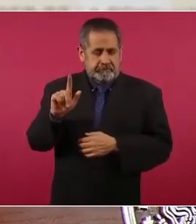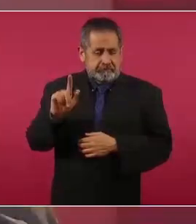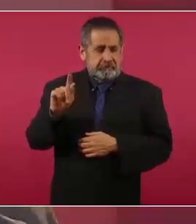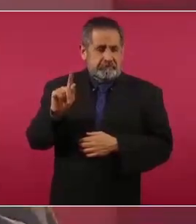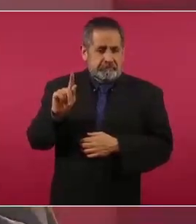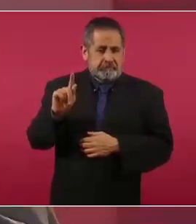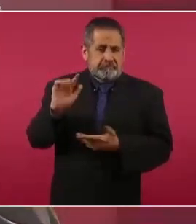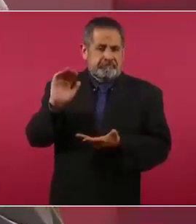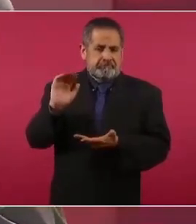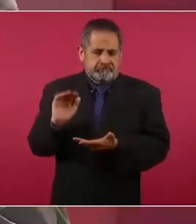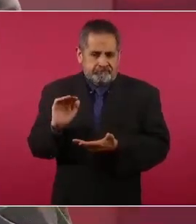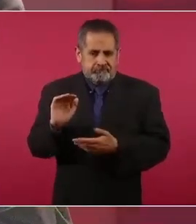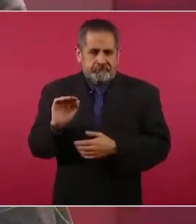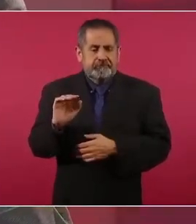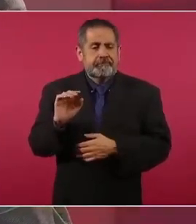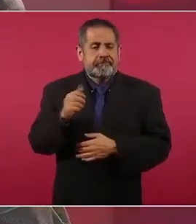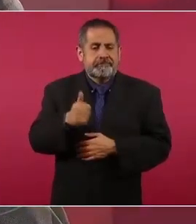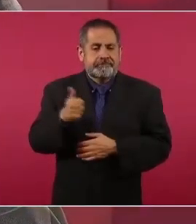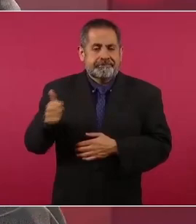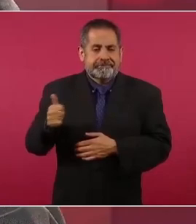bajé a 66.